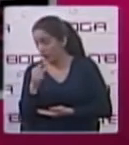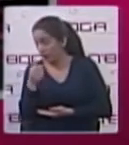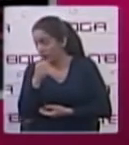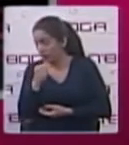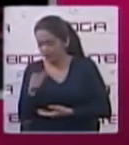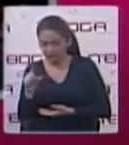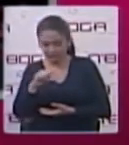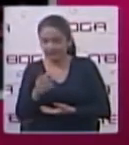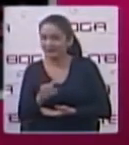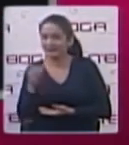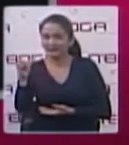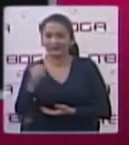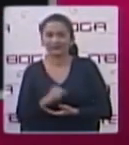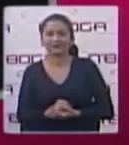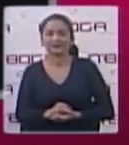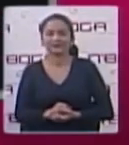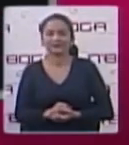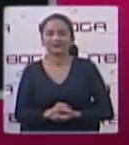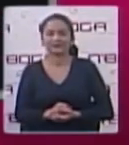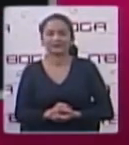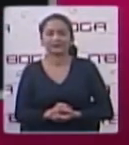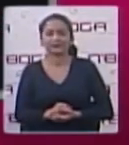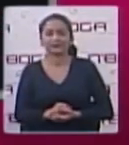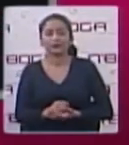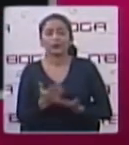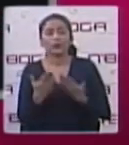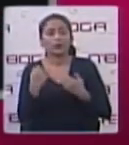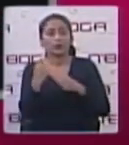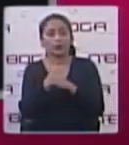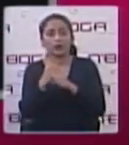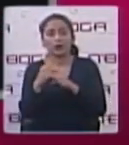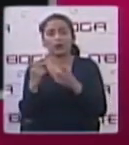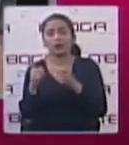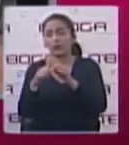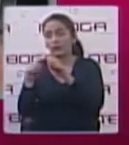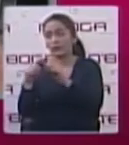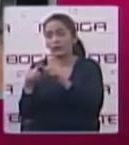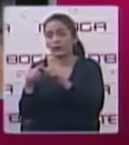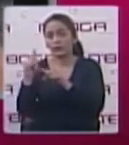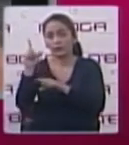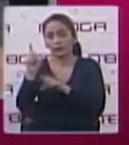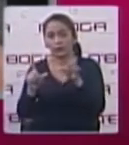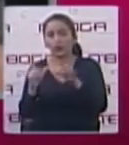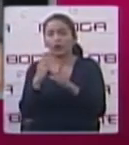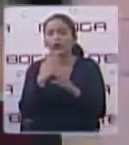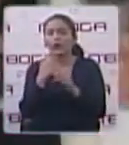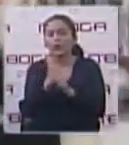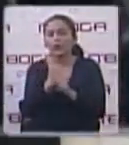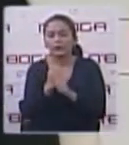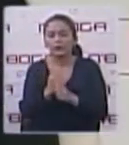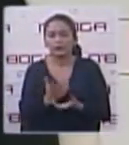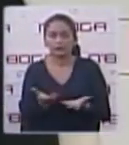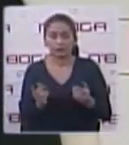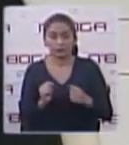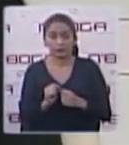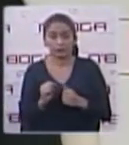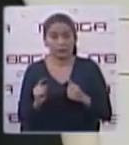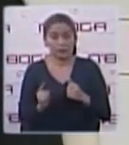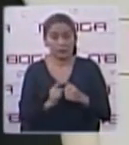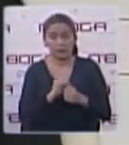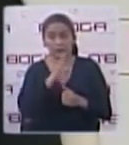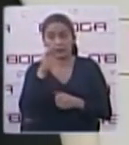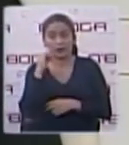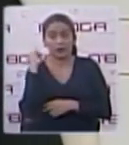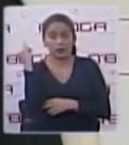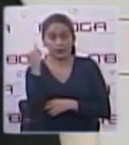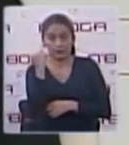eligen? Bueno, primeramente vamos a las fincas. Vemos todo lo que hacen, todo el trabajo, o sea, cómo